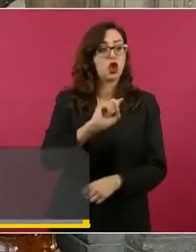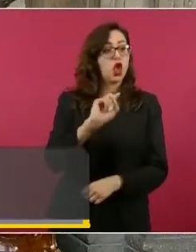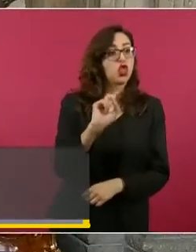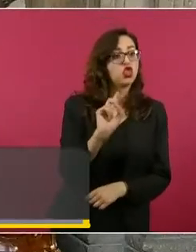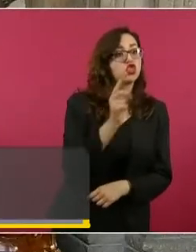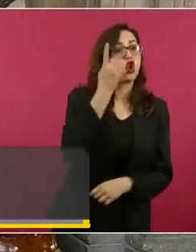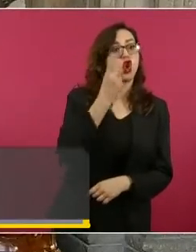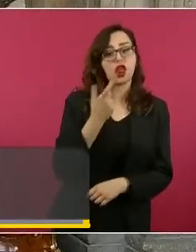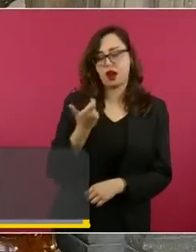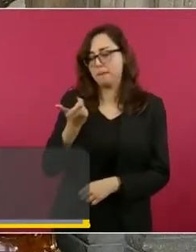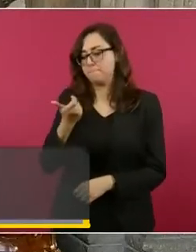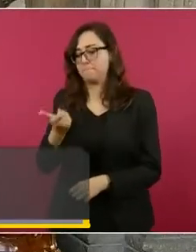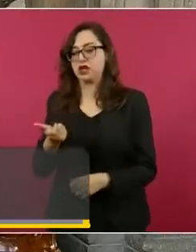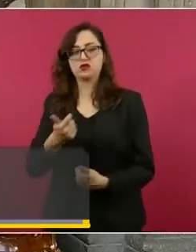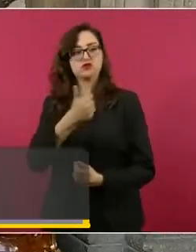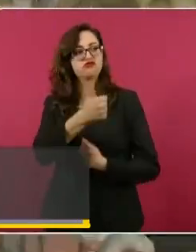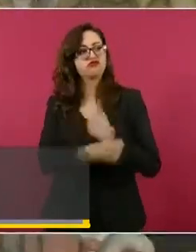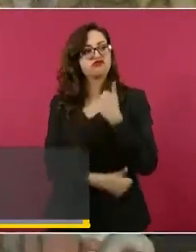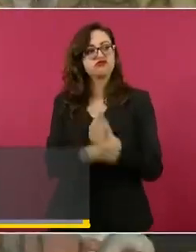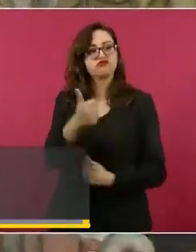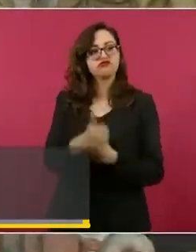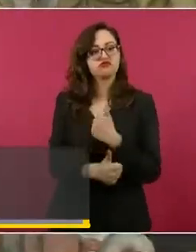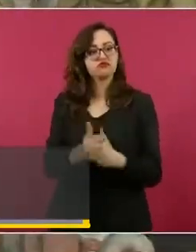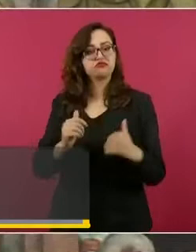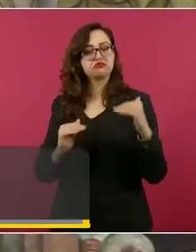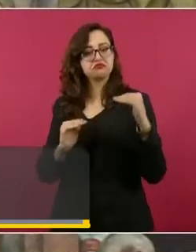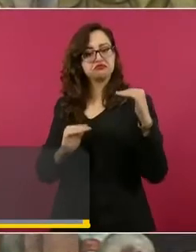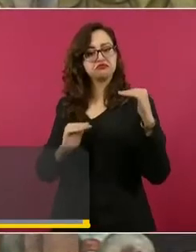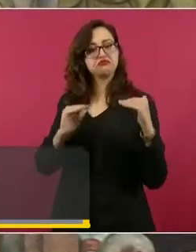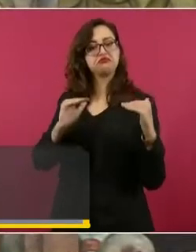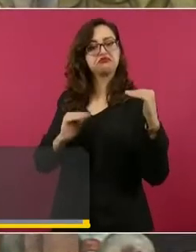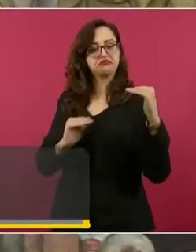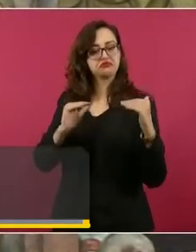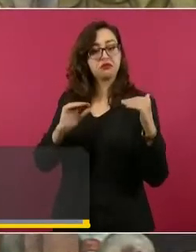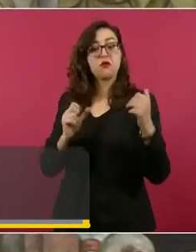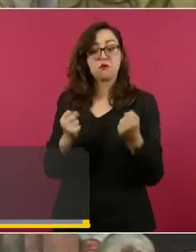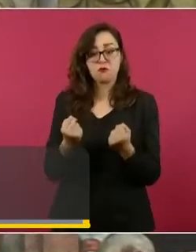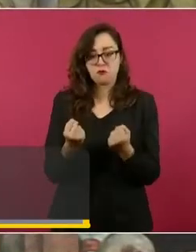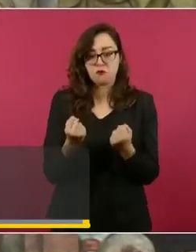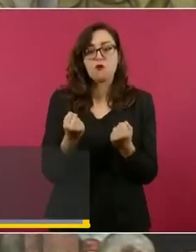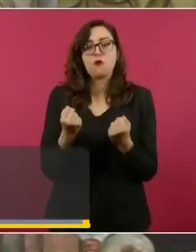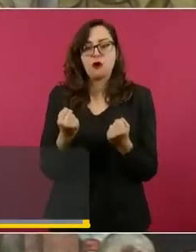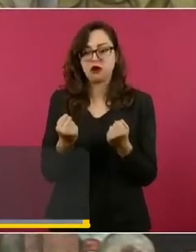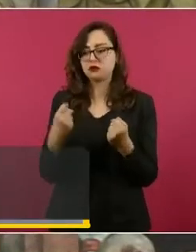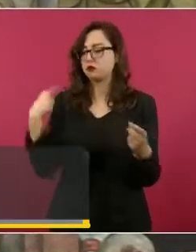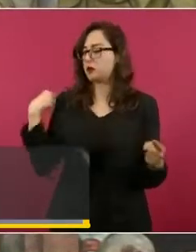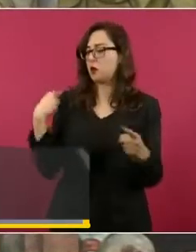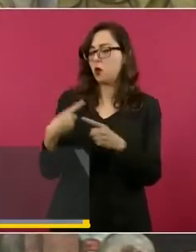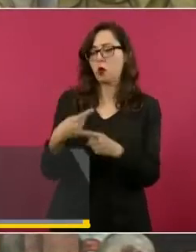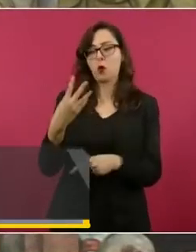los países del mundo por su fortaleza con relación al dólar.